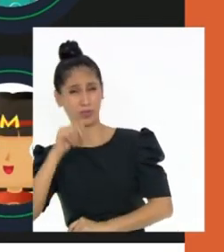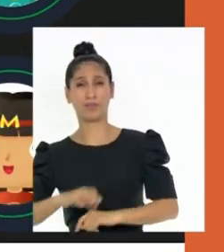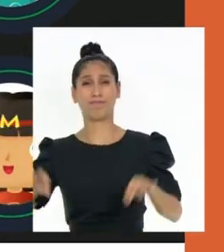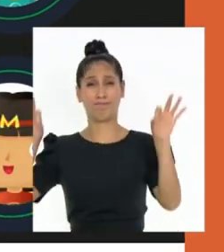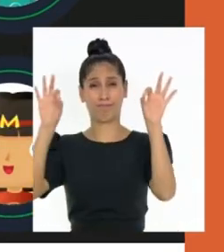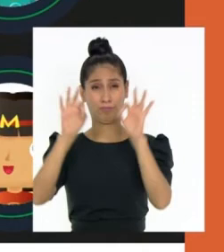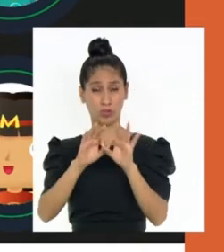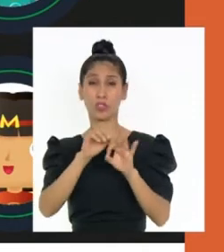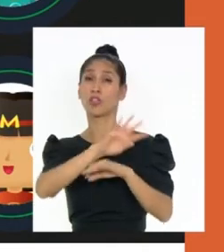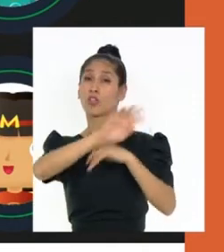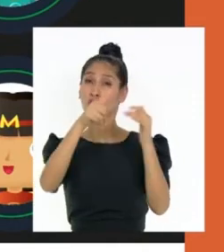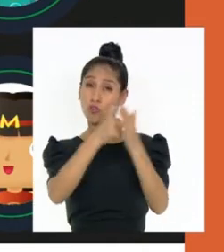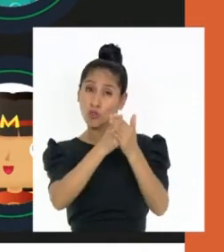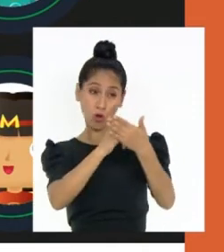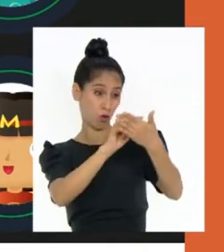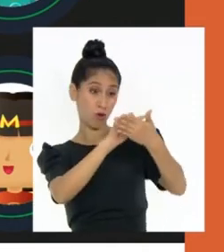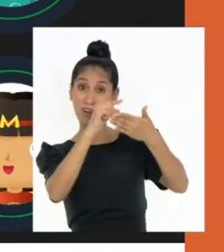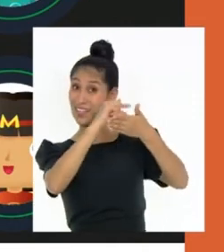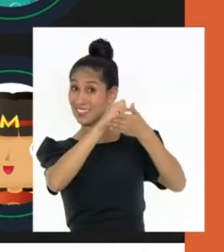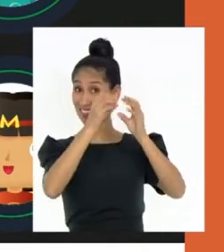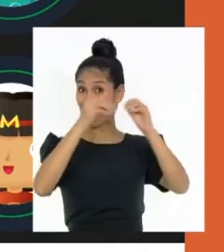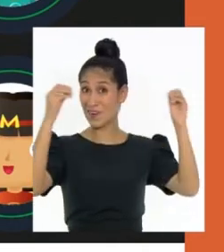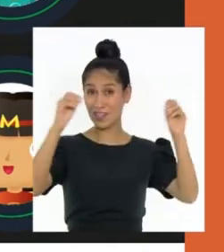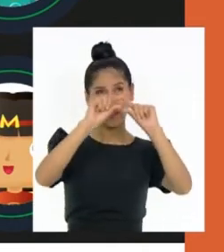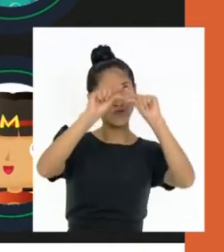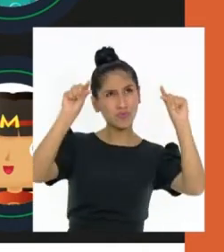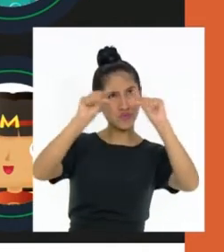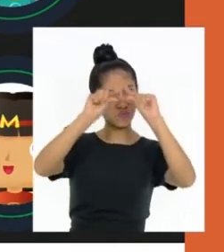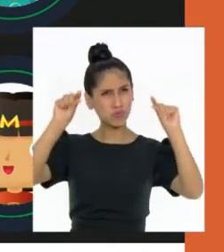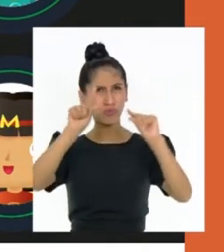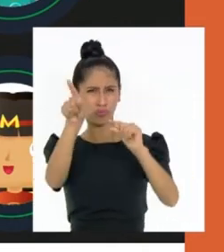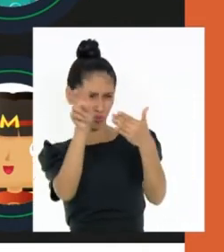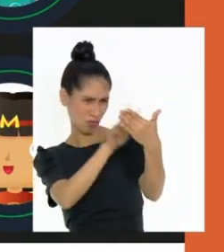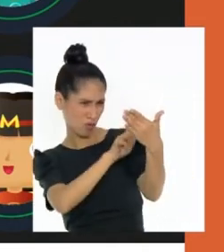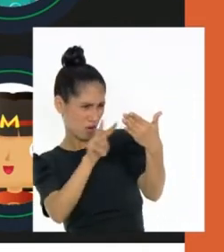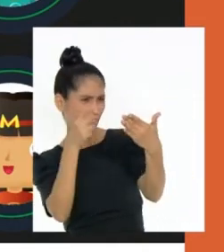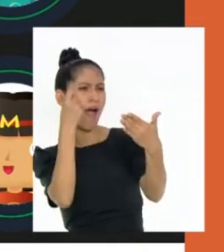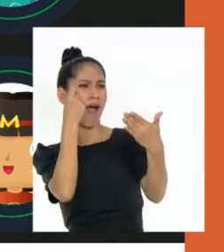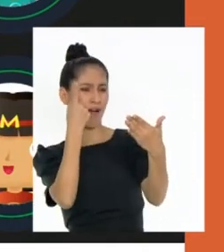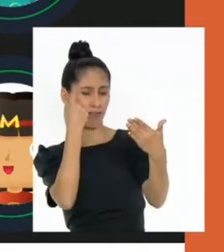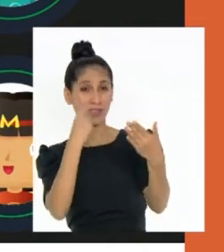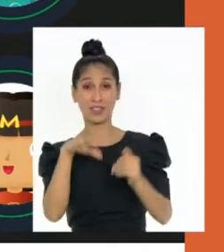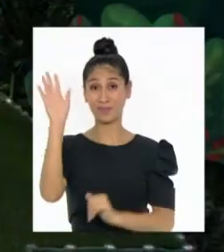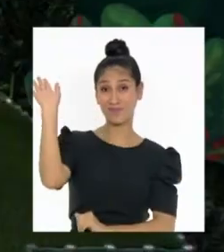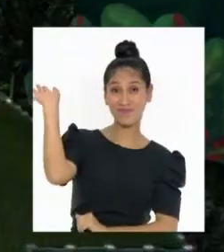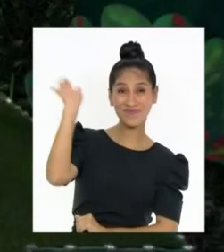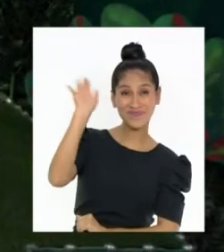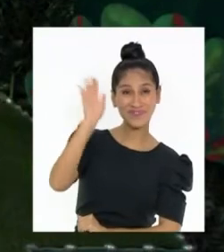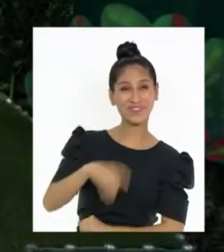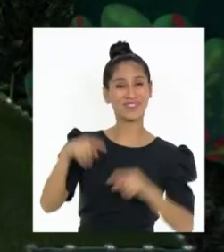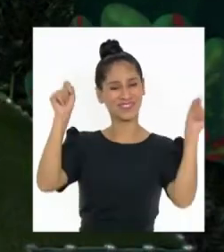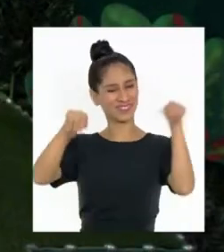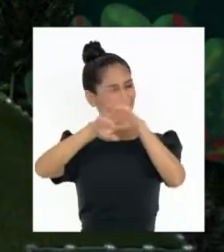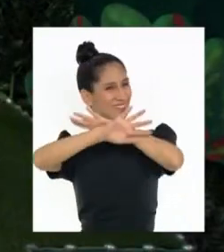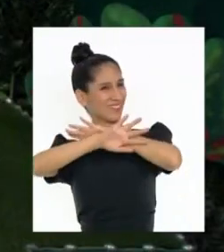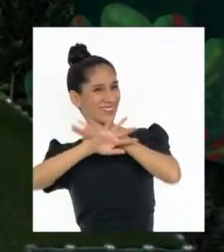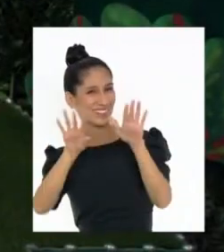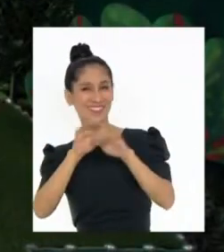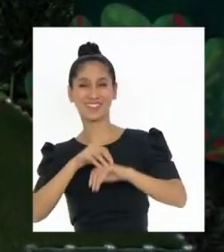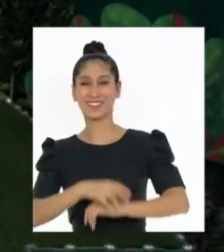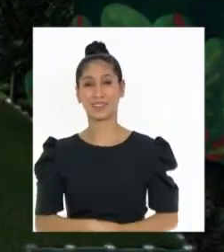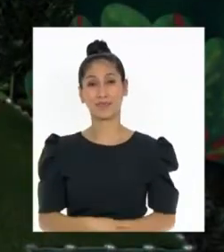de interpretar los gráficos en las fuentes de información. Tupananchikama, tupananchikama. Esto ha sido todo por el día de